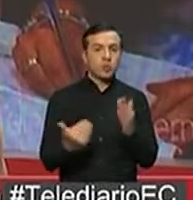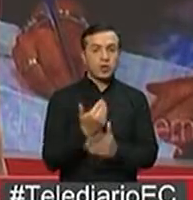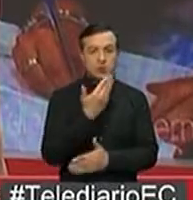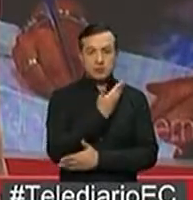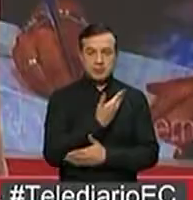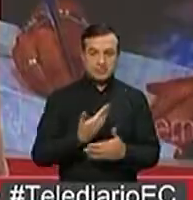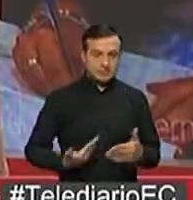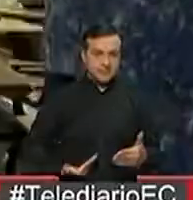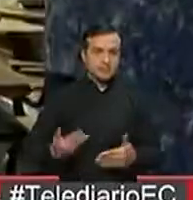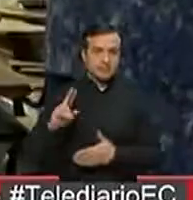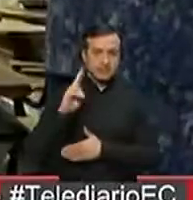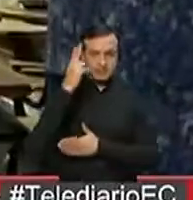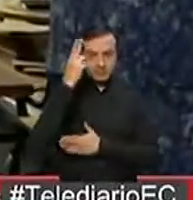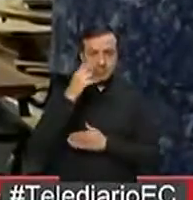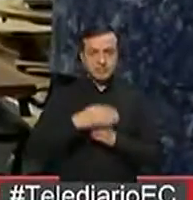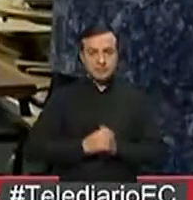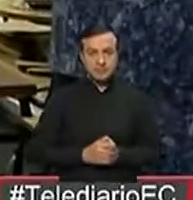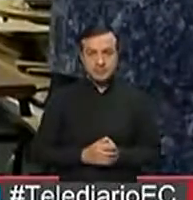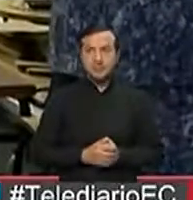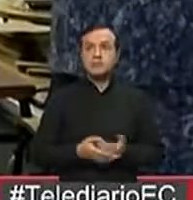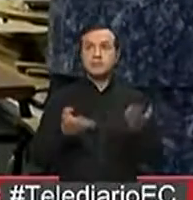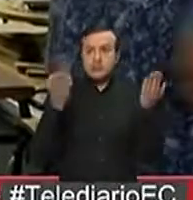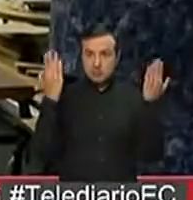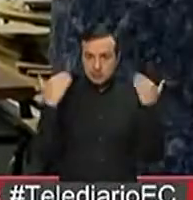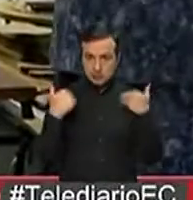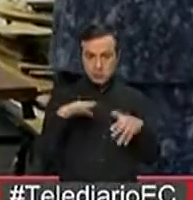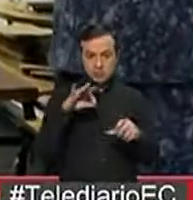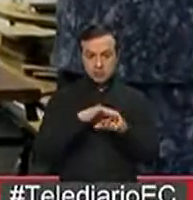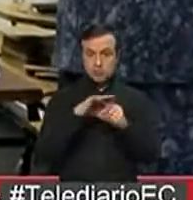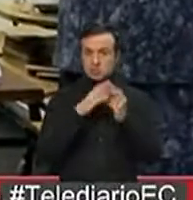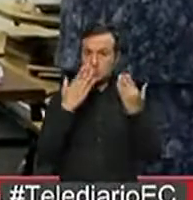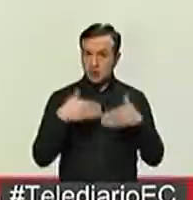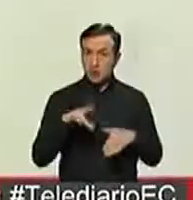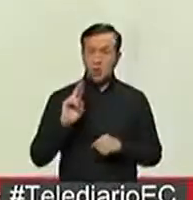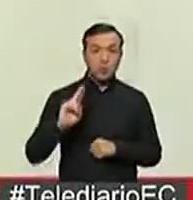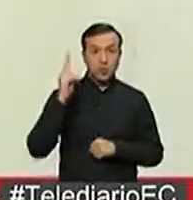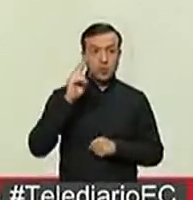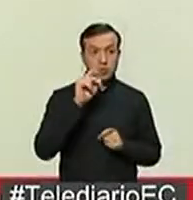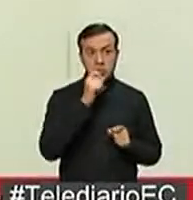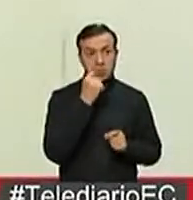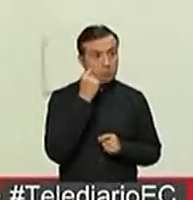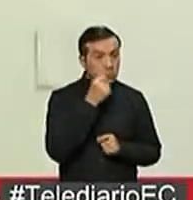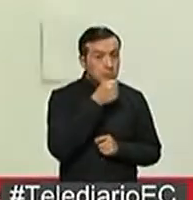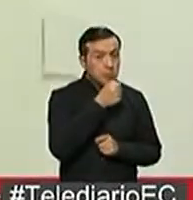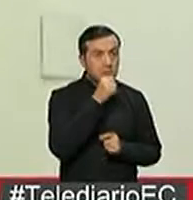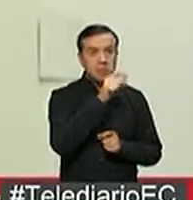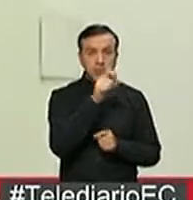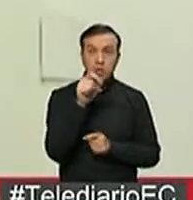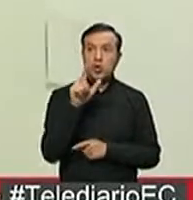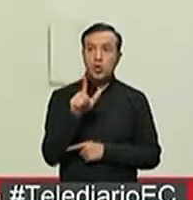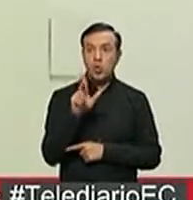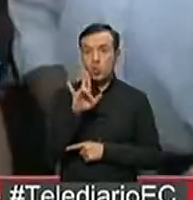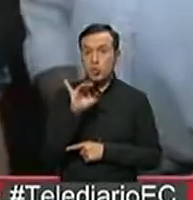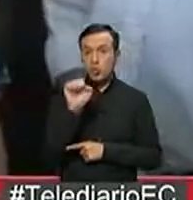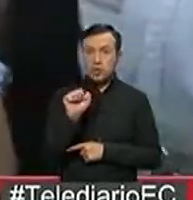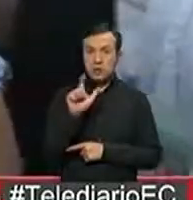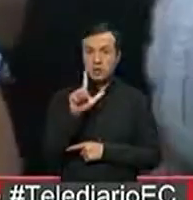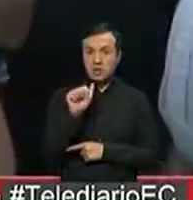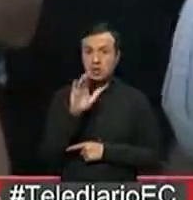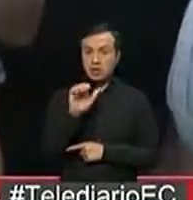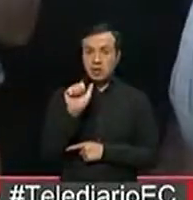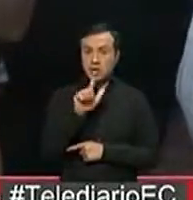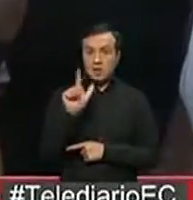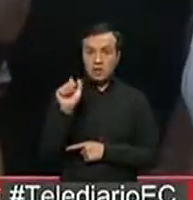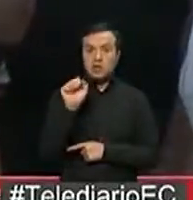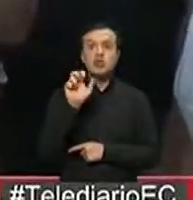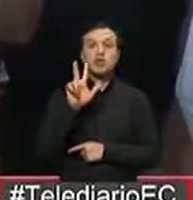Uruguay. Una vez concluida la jornada electoral en Uruguay, las encuestas a Boca de Urna ponen a Luis Lacalle como nuevo presidente, con una ventaja